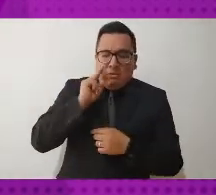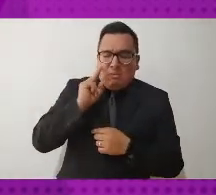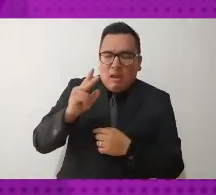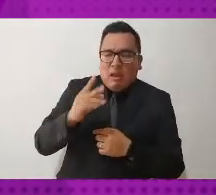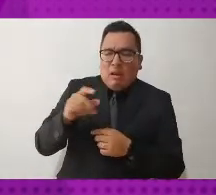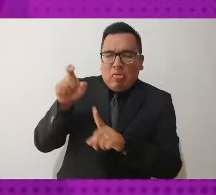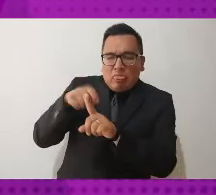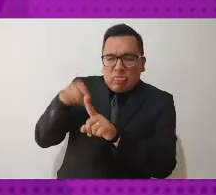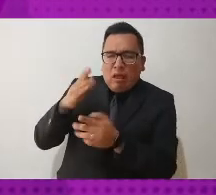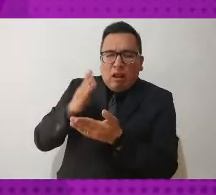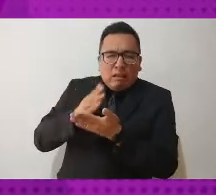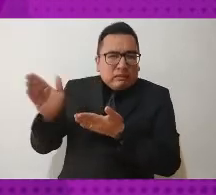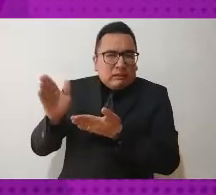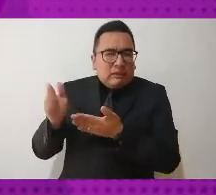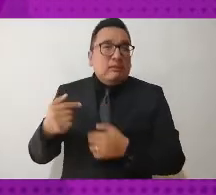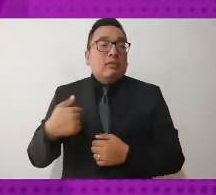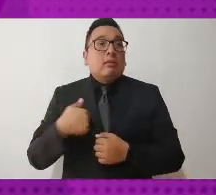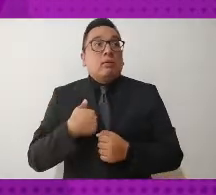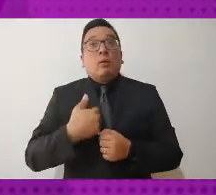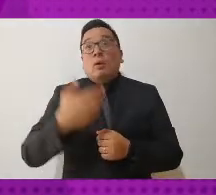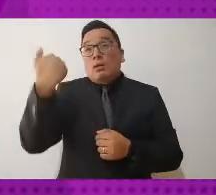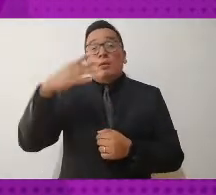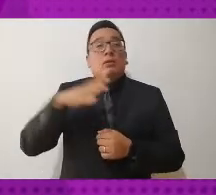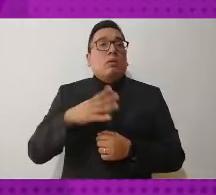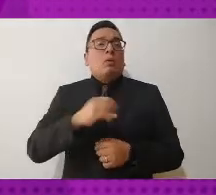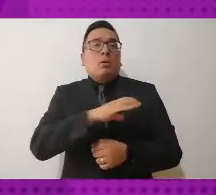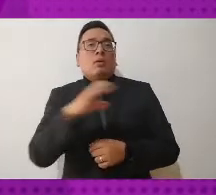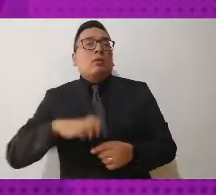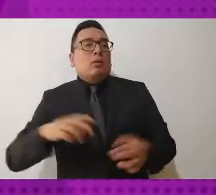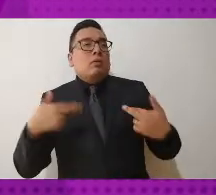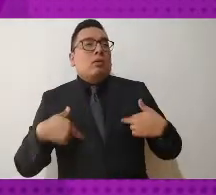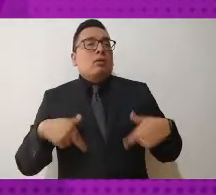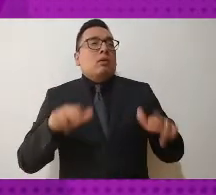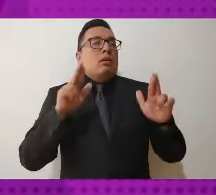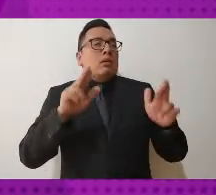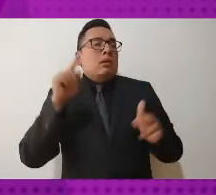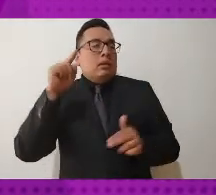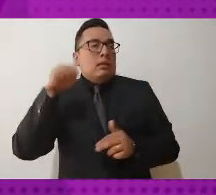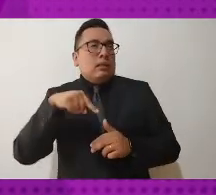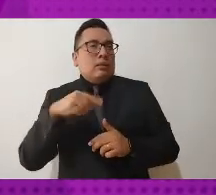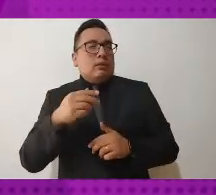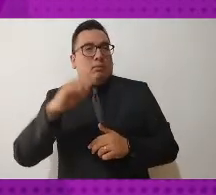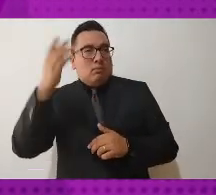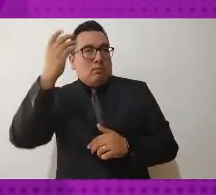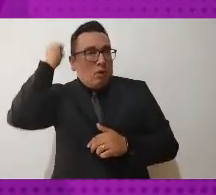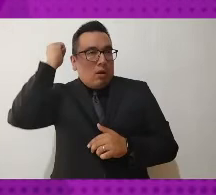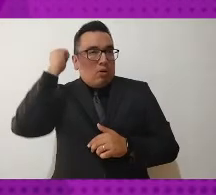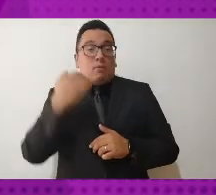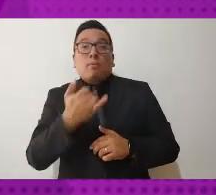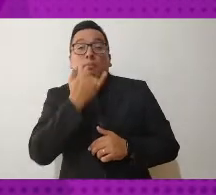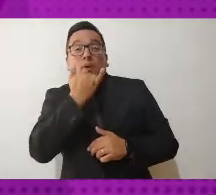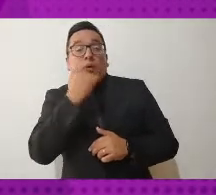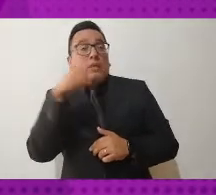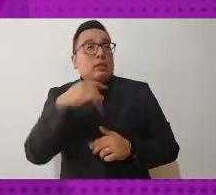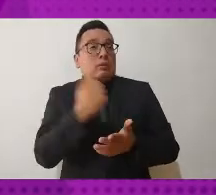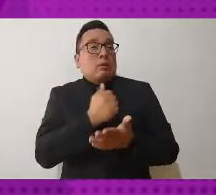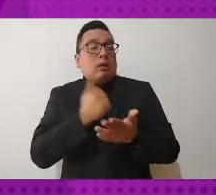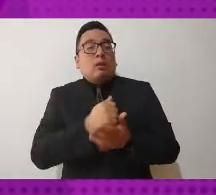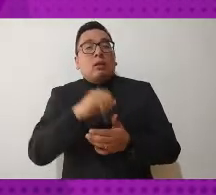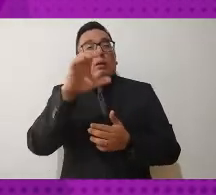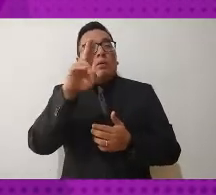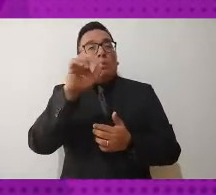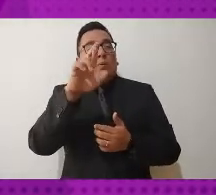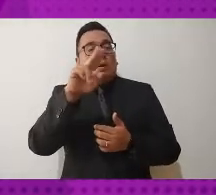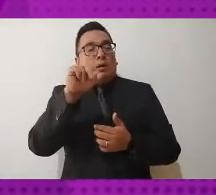estigmas discriminación y demás yo cuando me lancé justo para la regiduría aquí en el estado Perdón en el municipio de